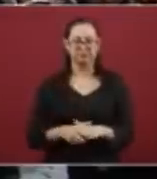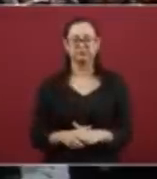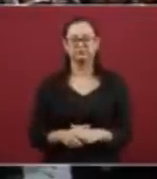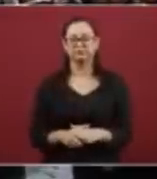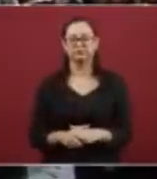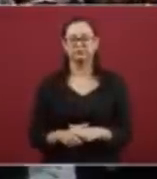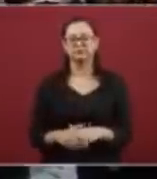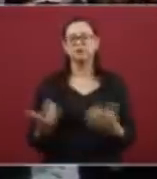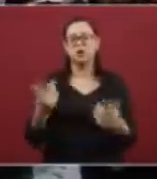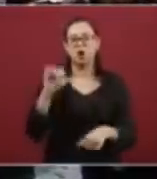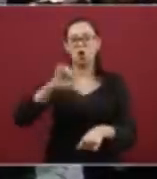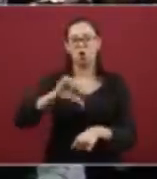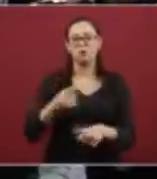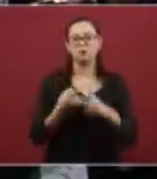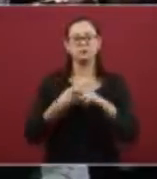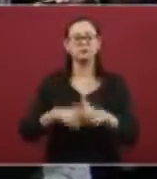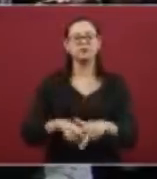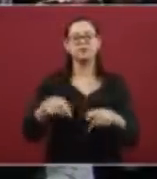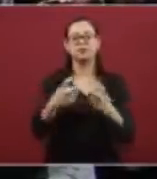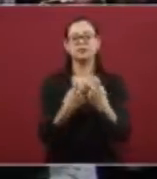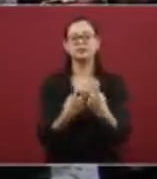Primera fila.